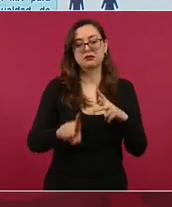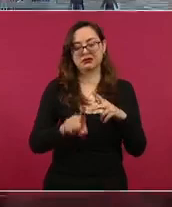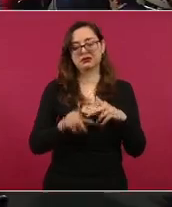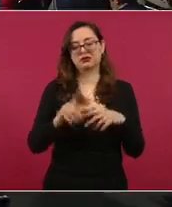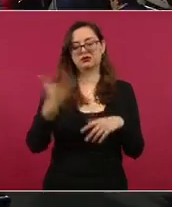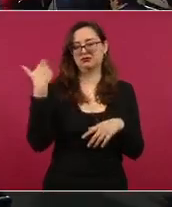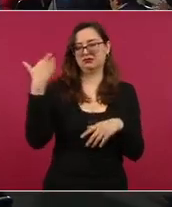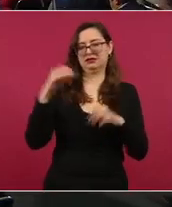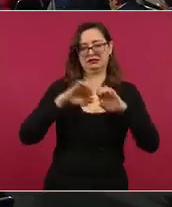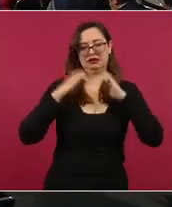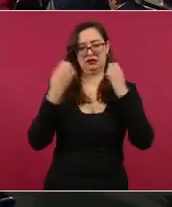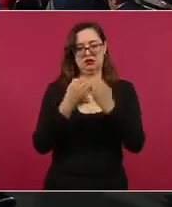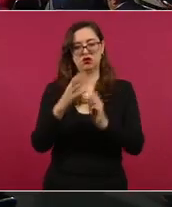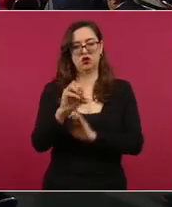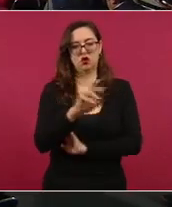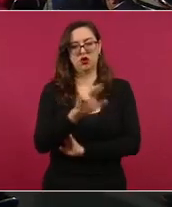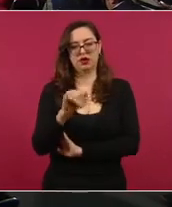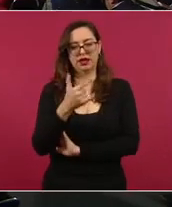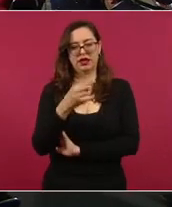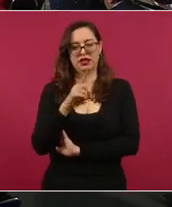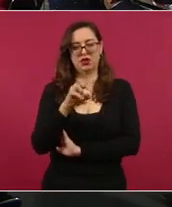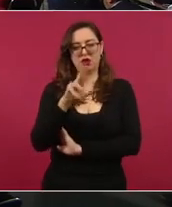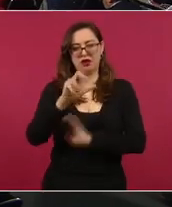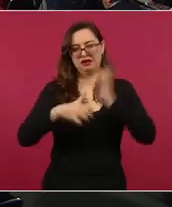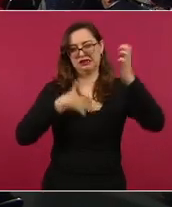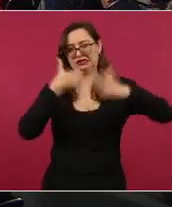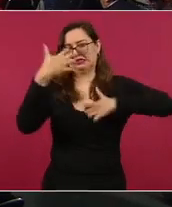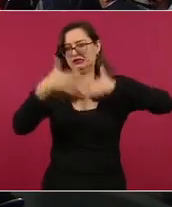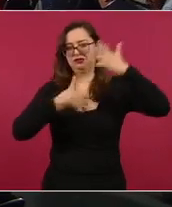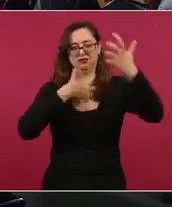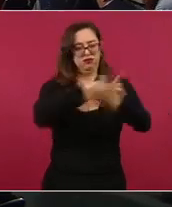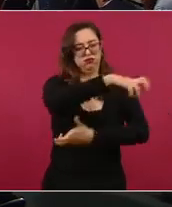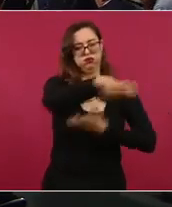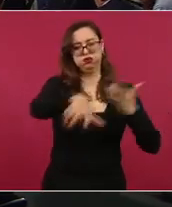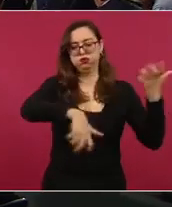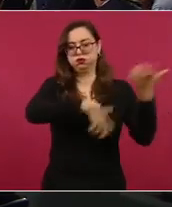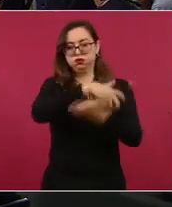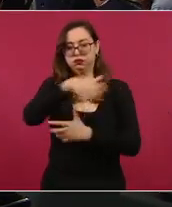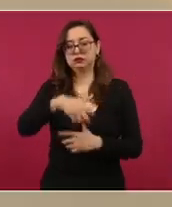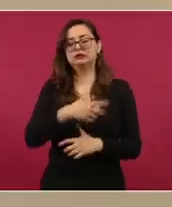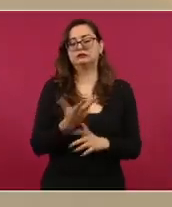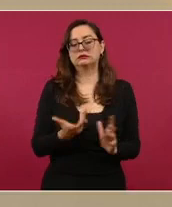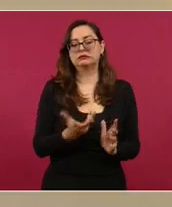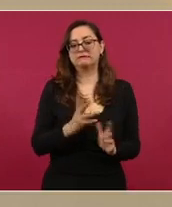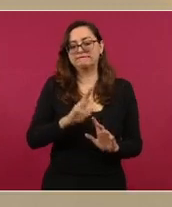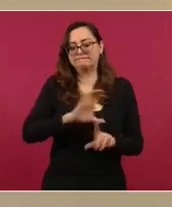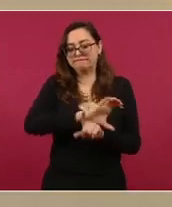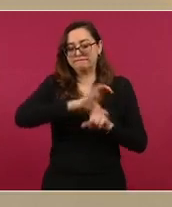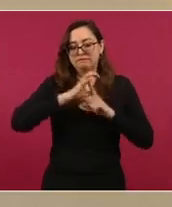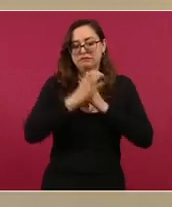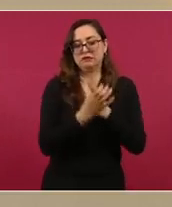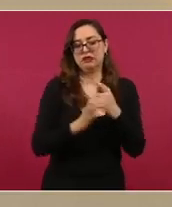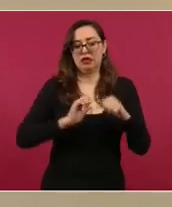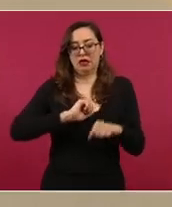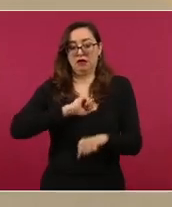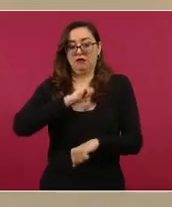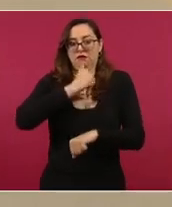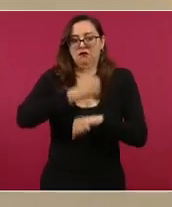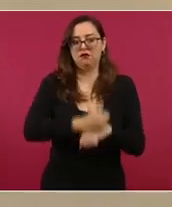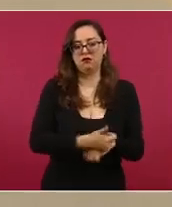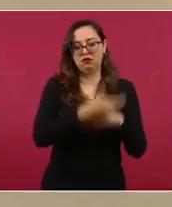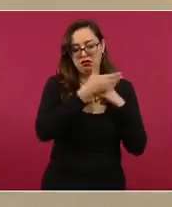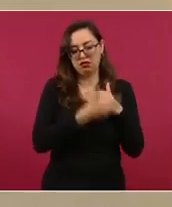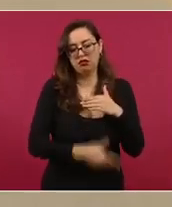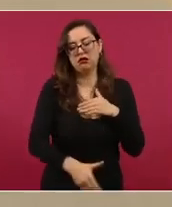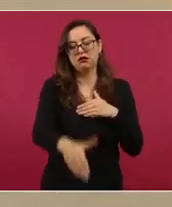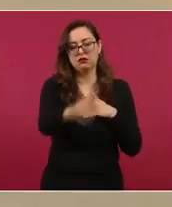de Corregidora, del Estadio Corregidora en marzo de 2022, se establecieron una serie de mecanismos que corresponden a